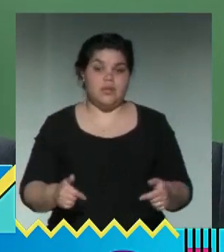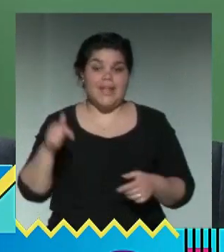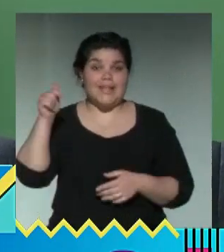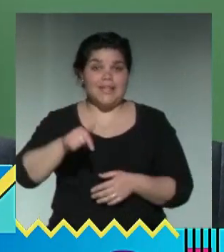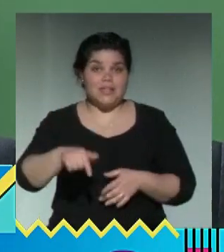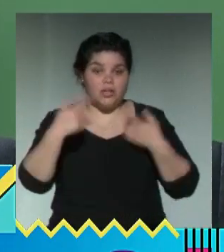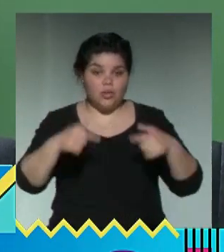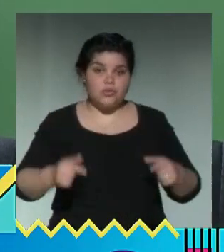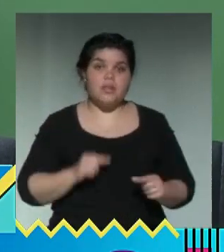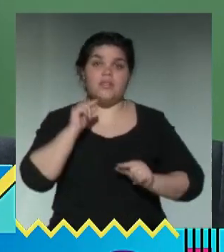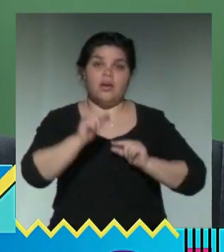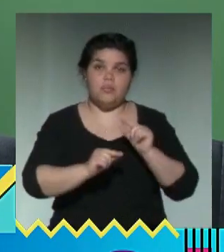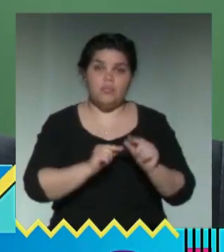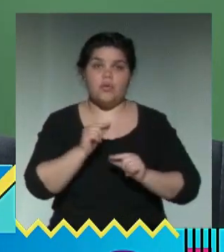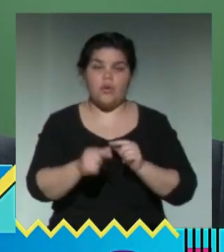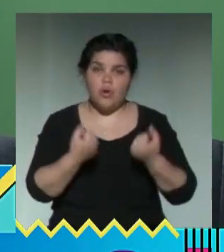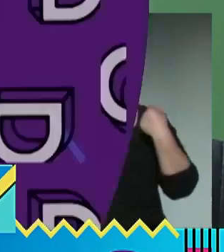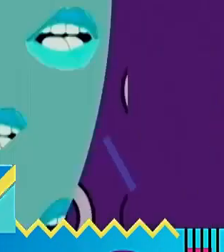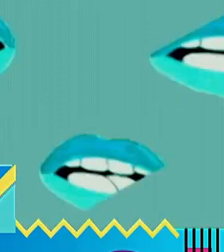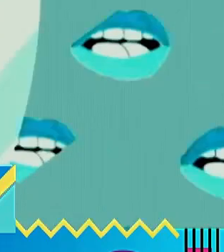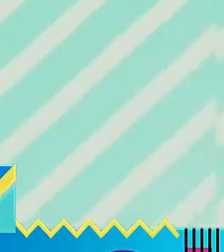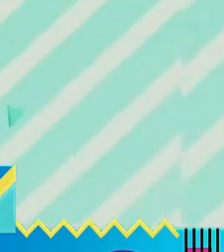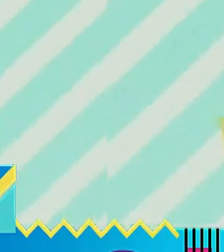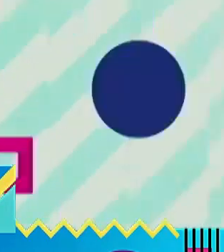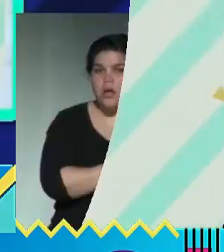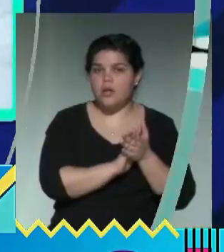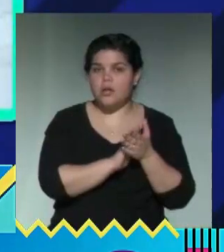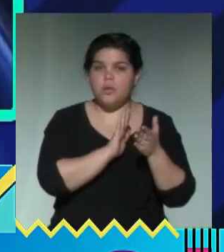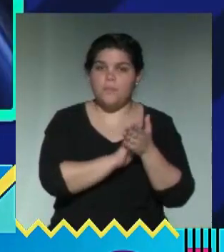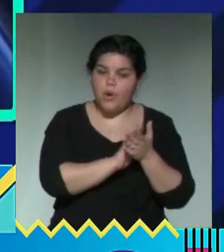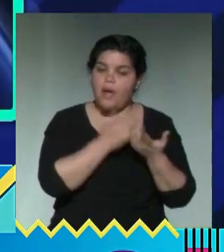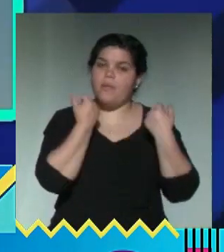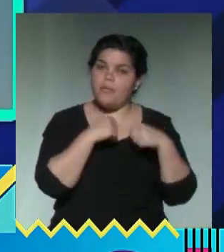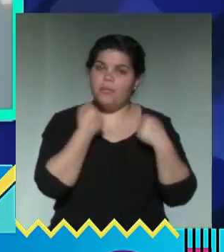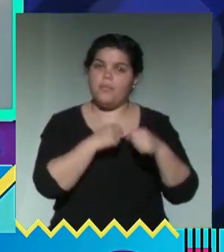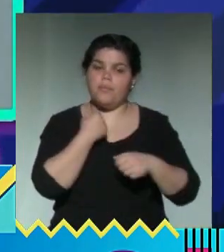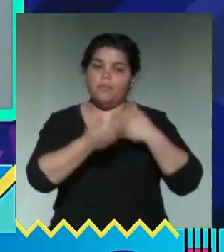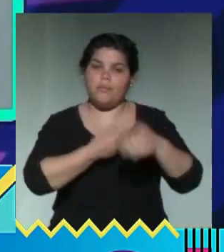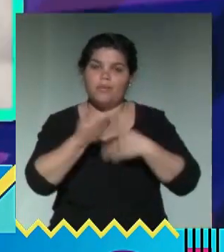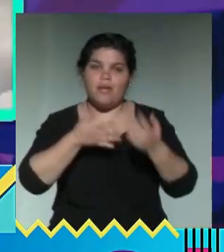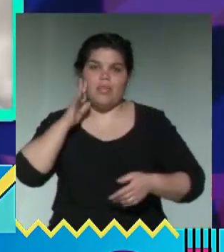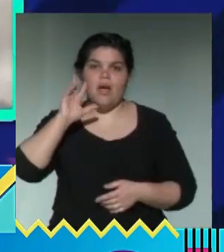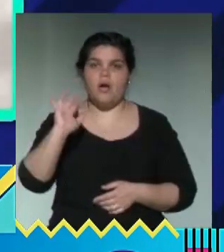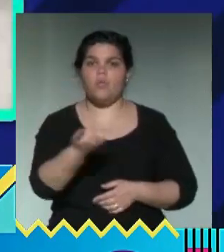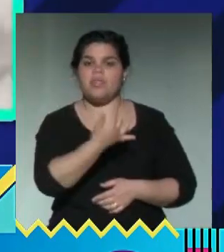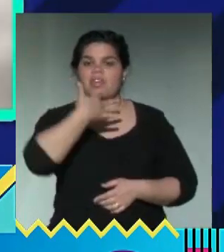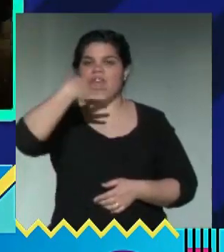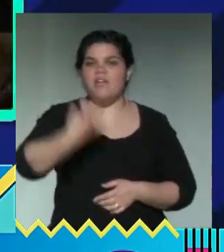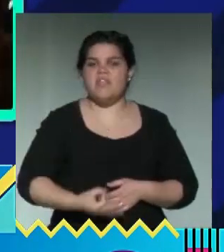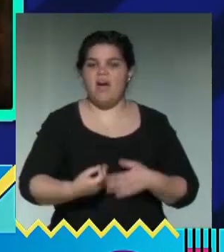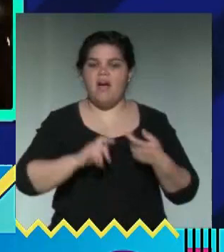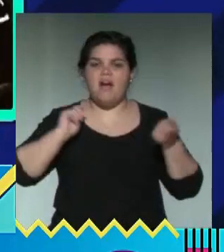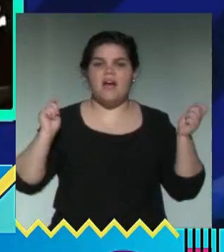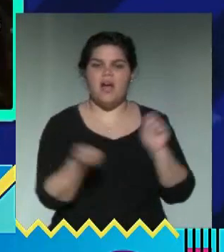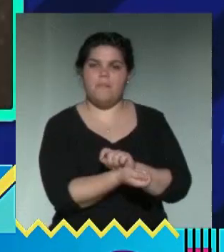de prácticas que darse cuenta y que te hacen como darte cuenta de cuándo es el cambio real y por qué es